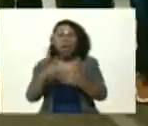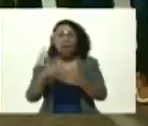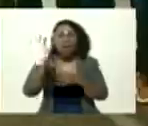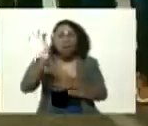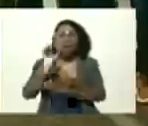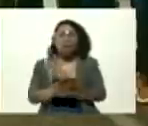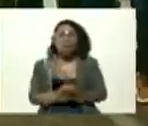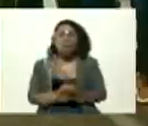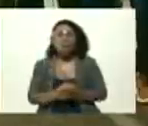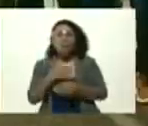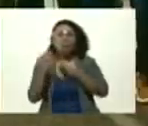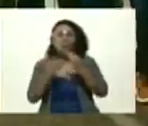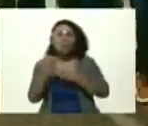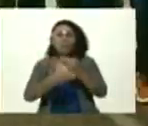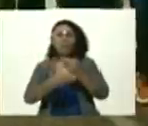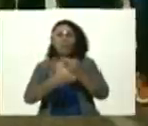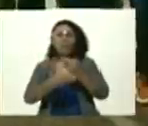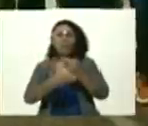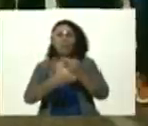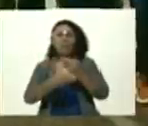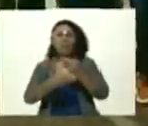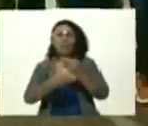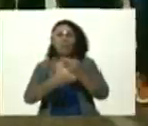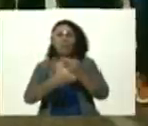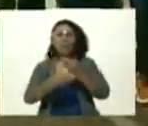patria, como ha salido Mary, como saldrá.